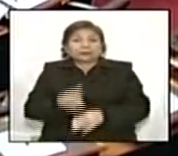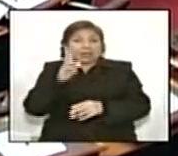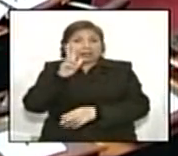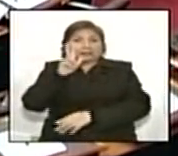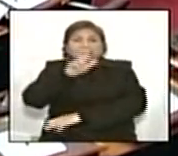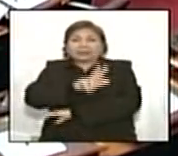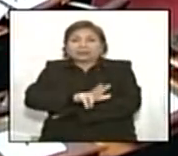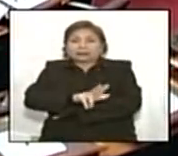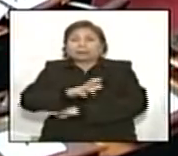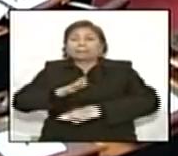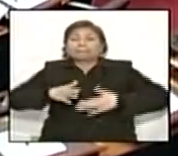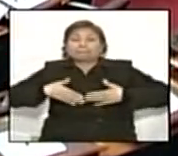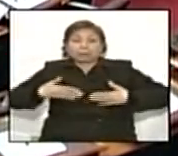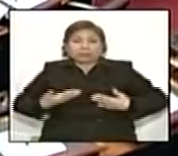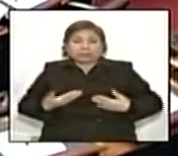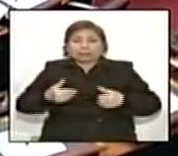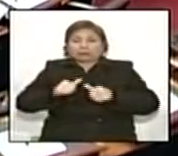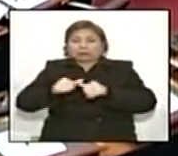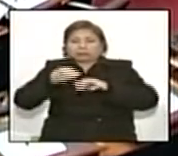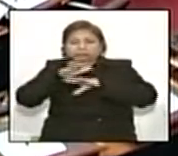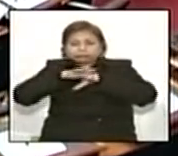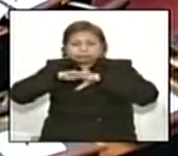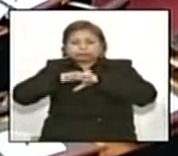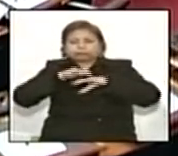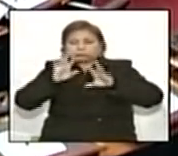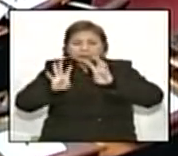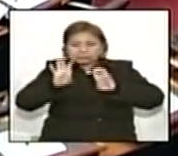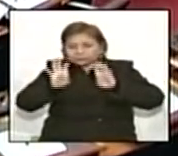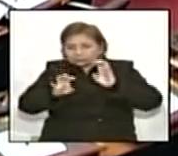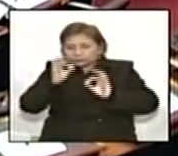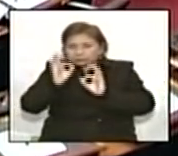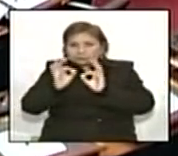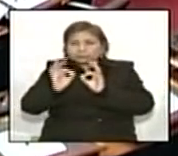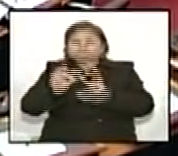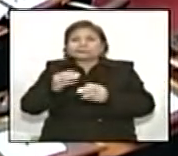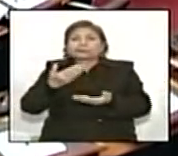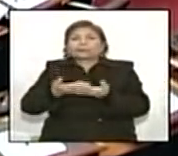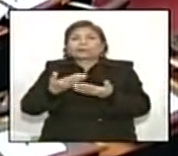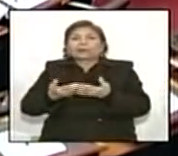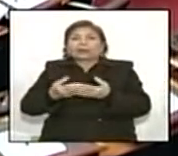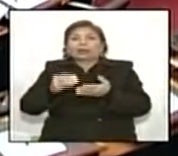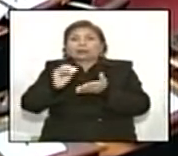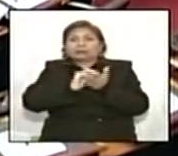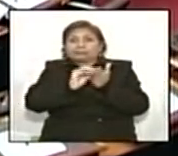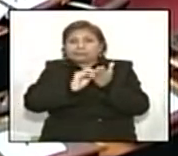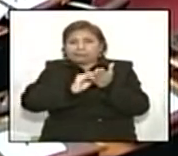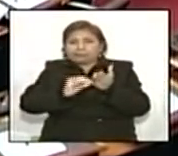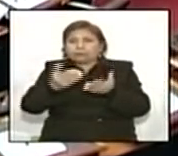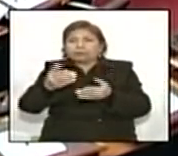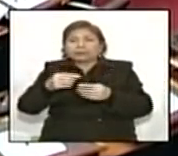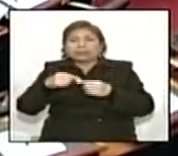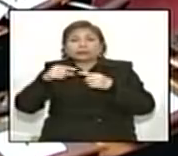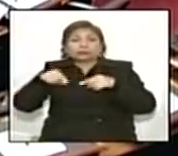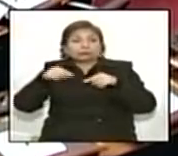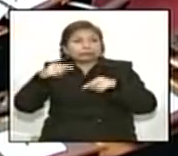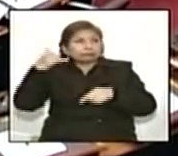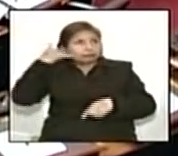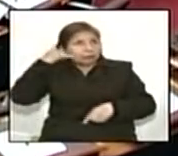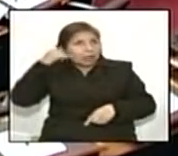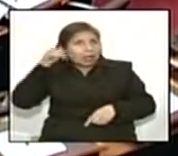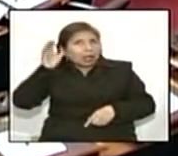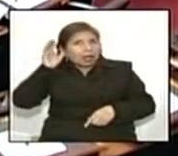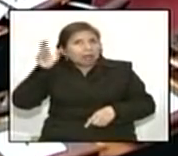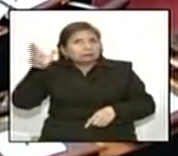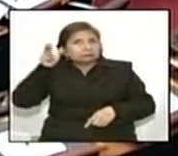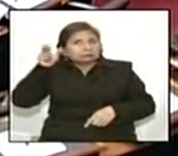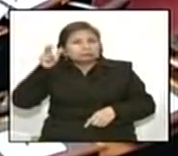votan cohesionadas, ¿no? Uh-huh. Estas dos bancadas suelen votar juntas. Entonces, efectivamente, el rol de estas bancadas creo